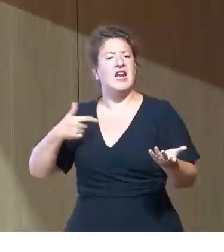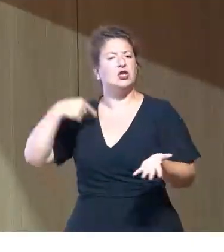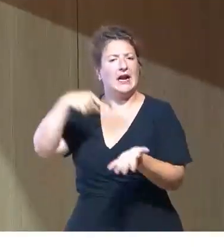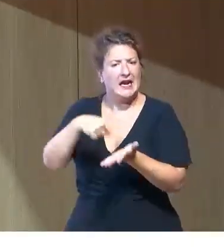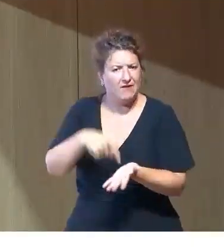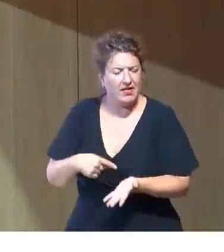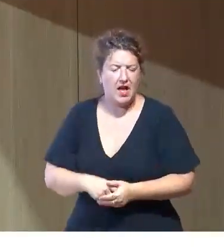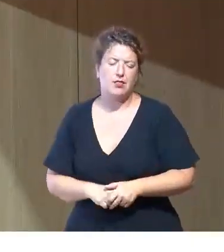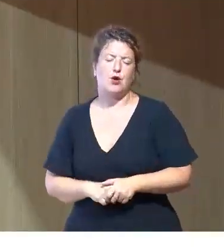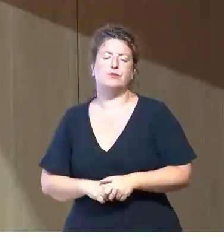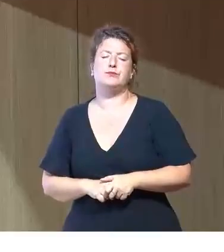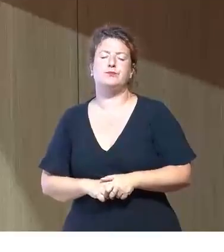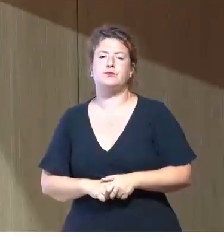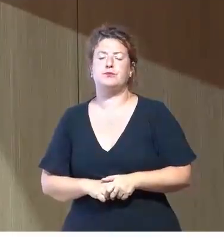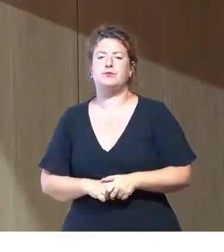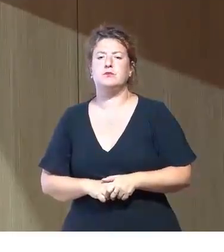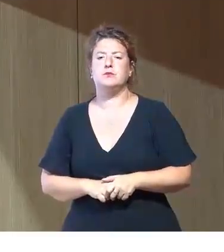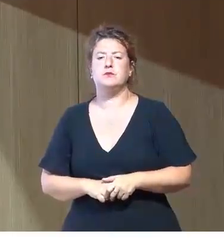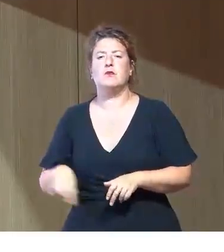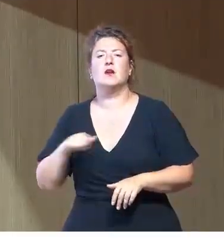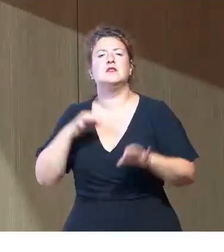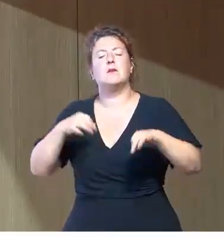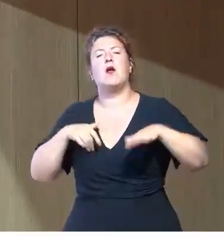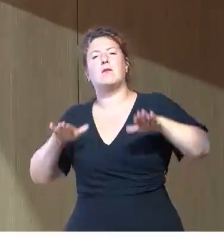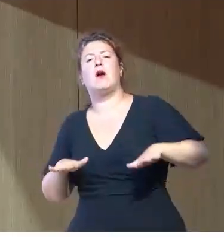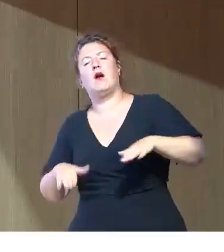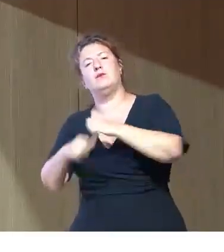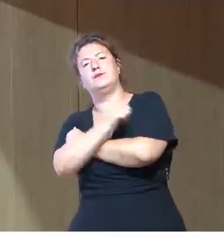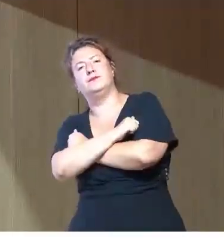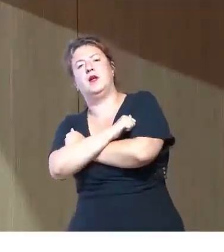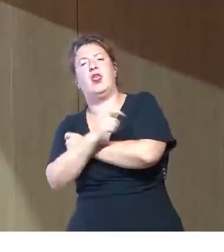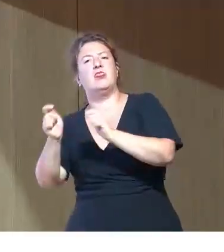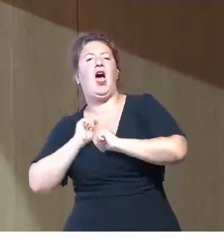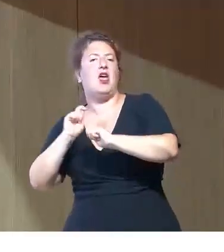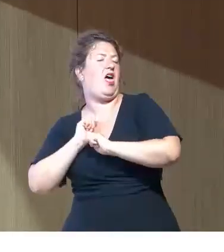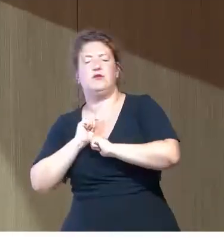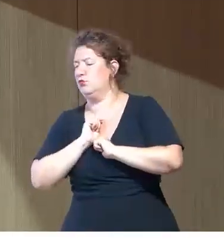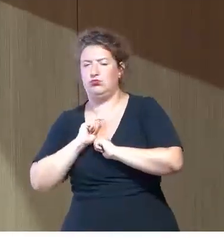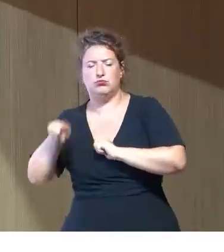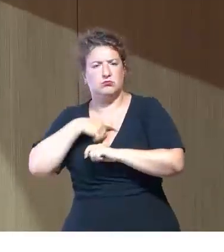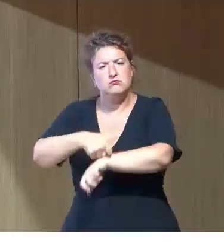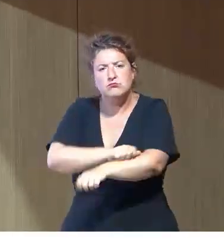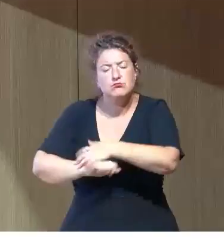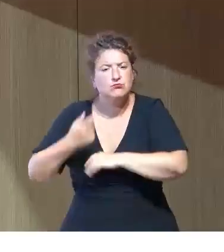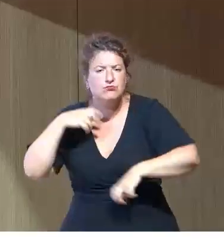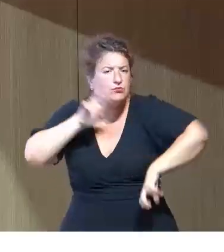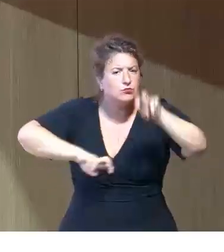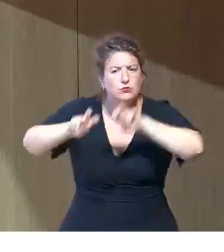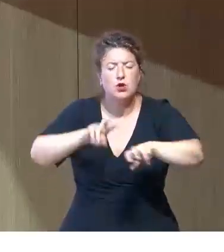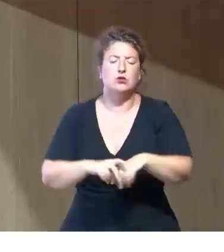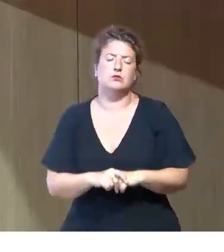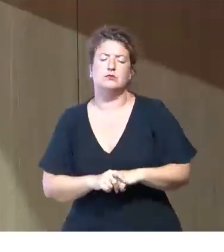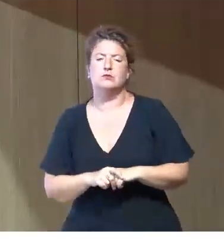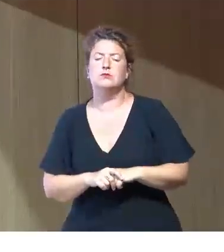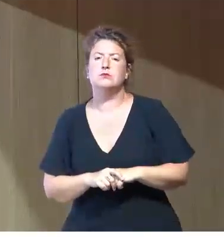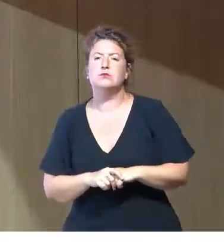que no se queden esperando simplemente que se lo den Todo servido sino que sean ellos quien van a la búsqueda quien